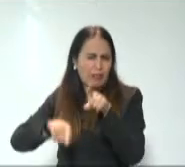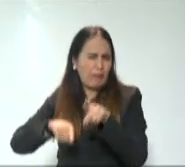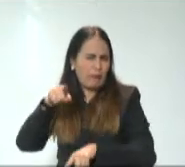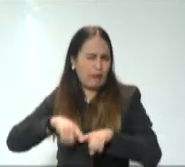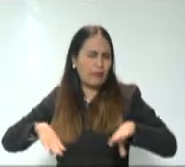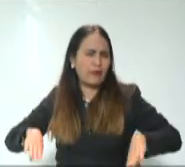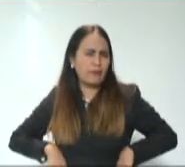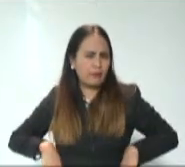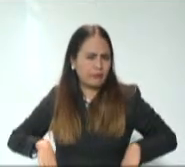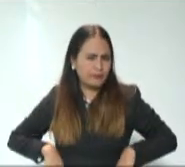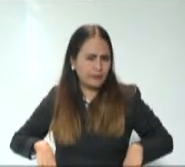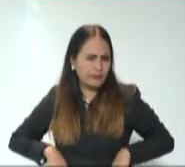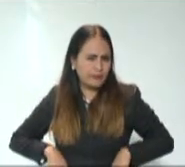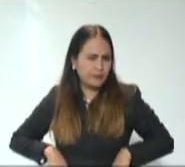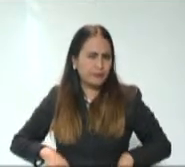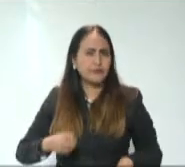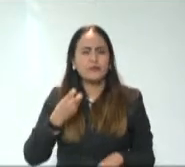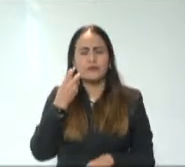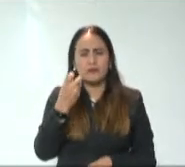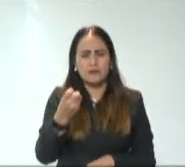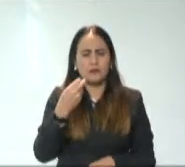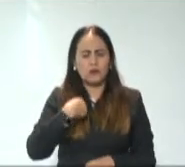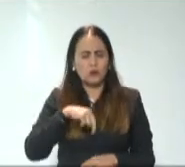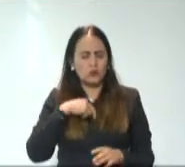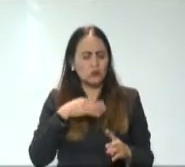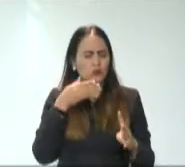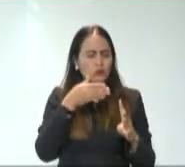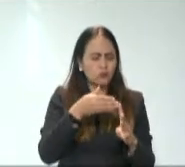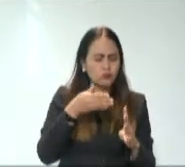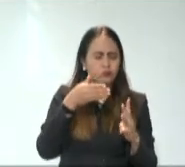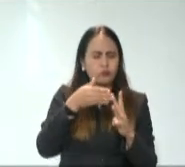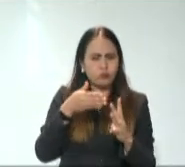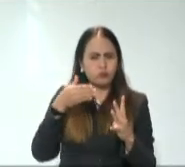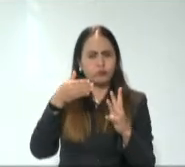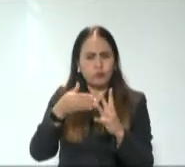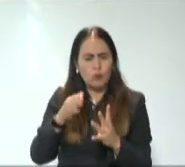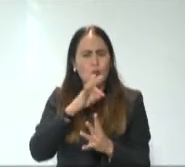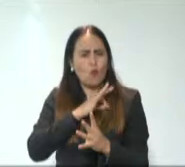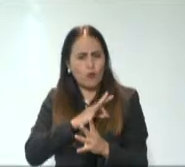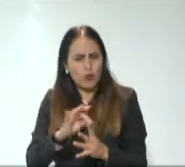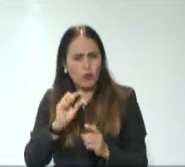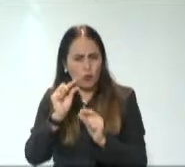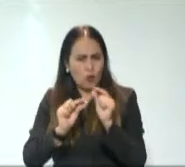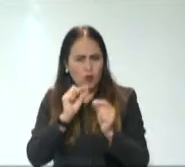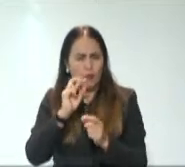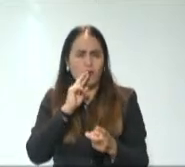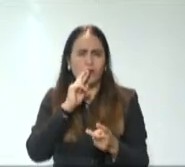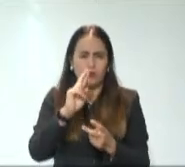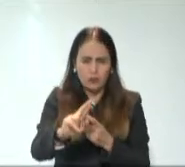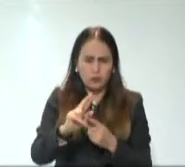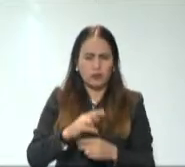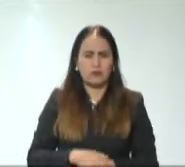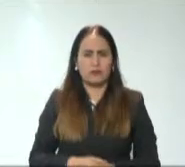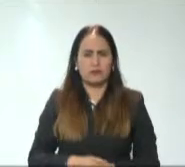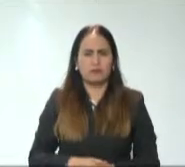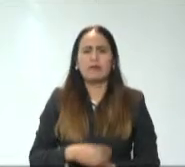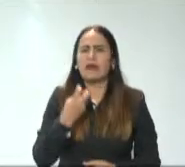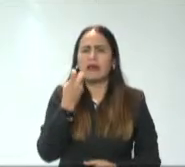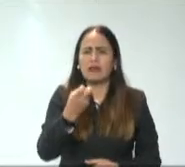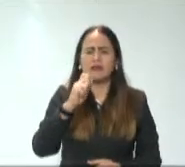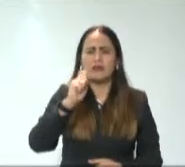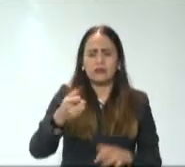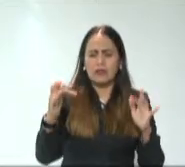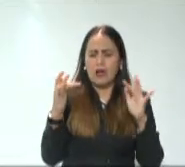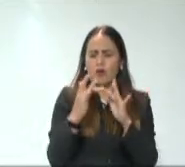función a eso podemos ir precisando y aterrizando mayormente las respuestas qué nos ha permitido esto tener un vínculo